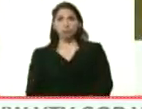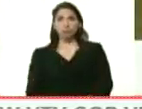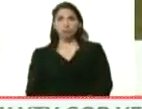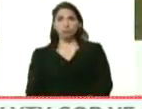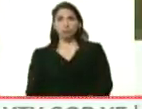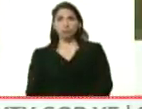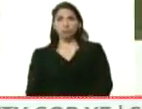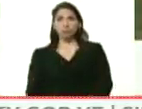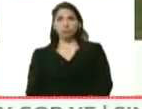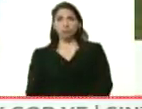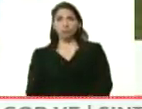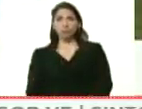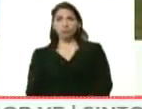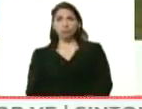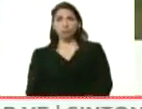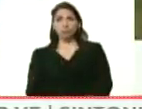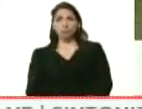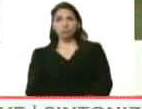nace